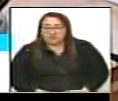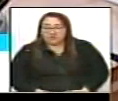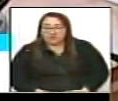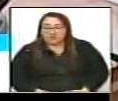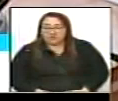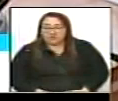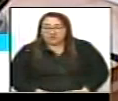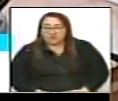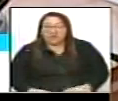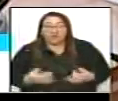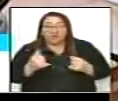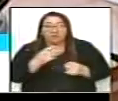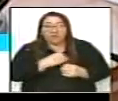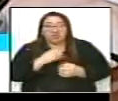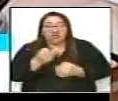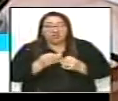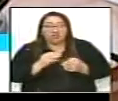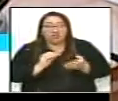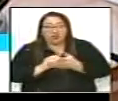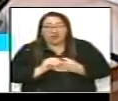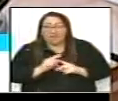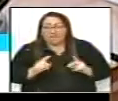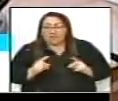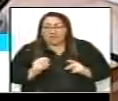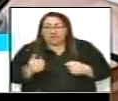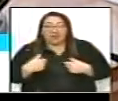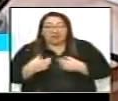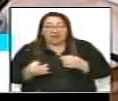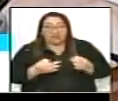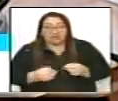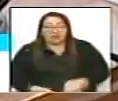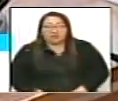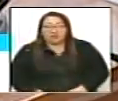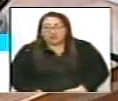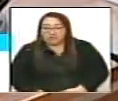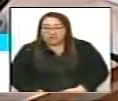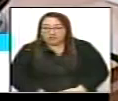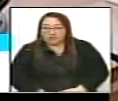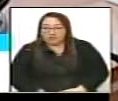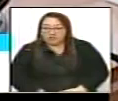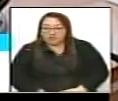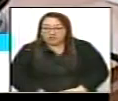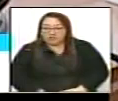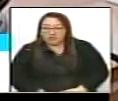ver la forma de regularizar. Se nos explicó de que